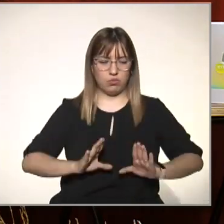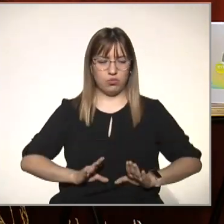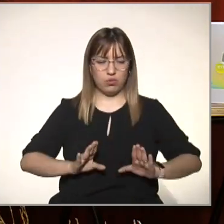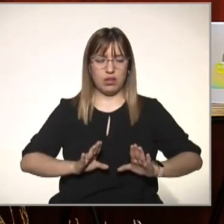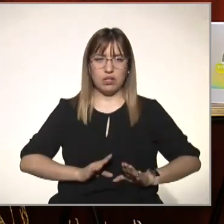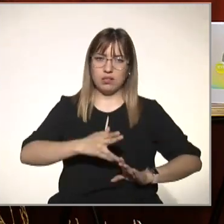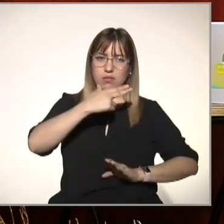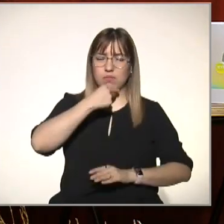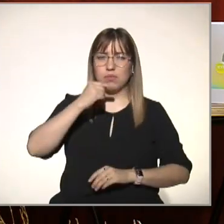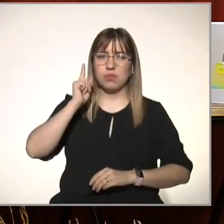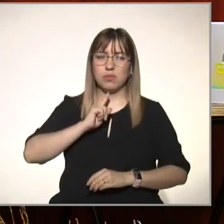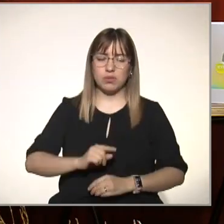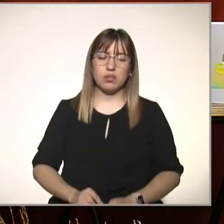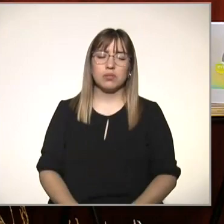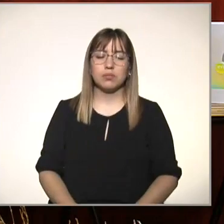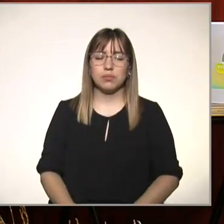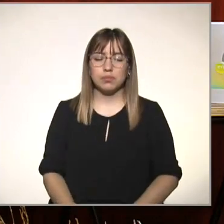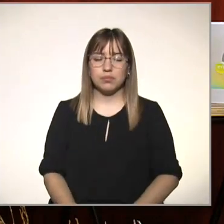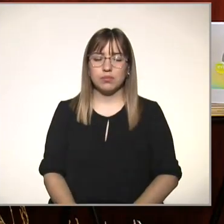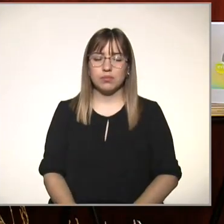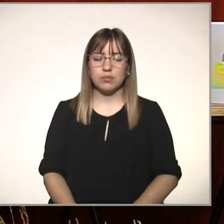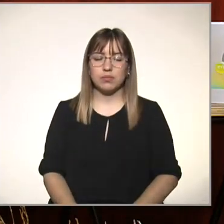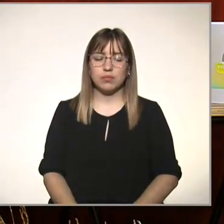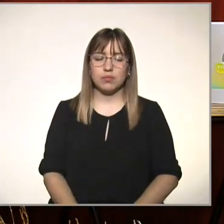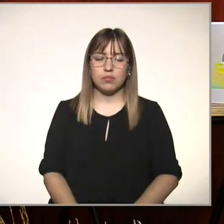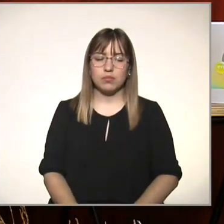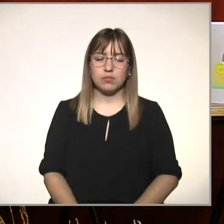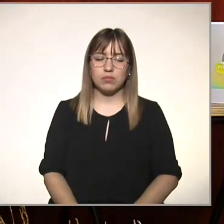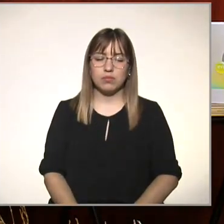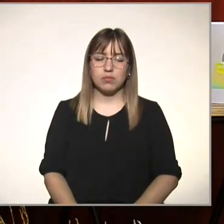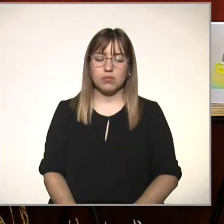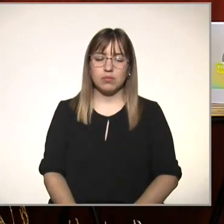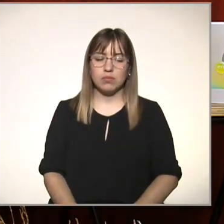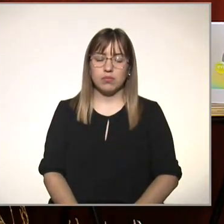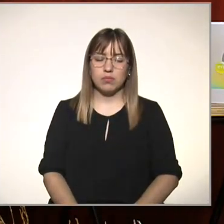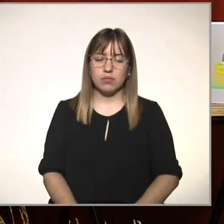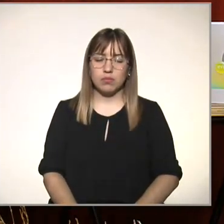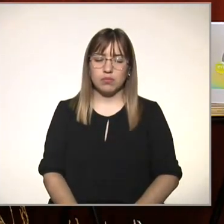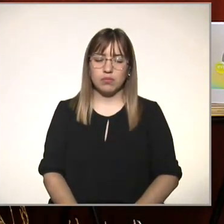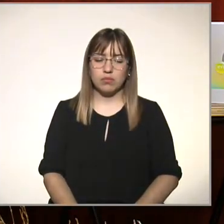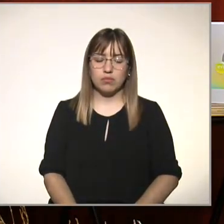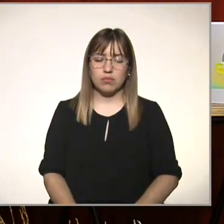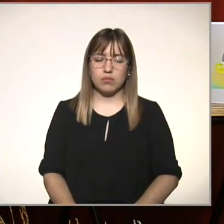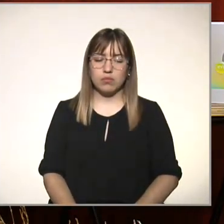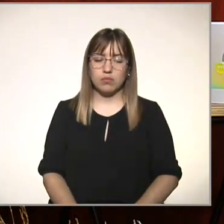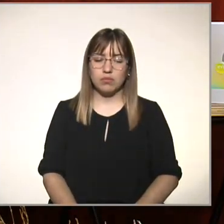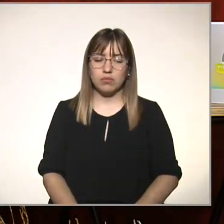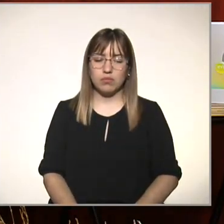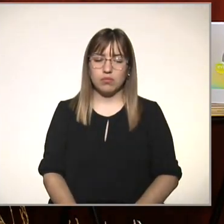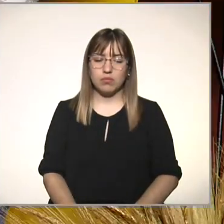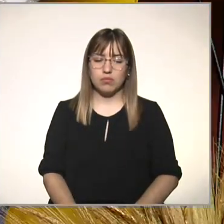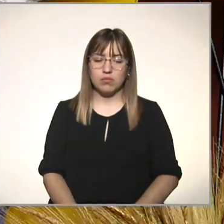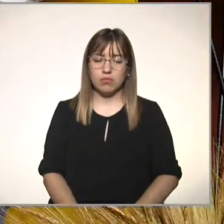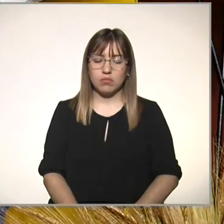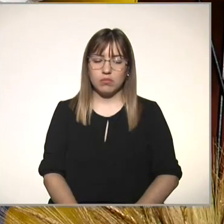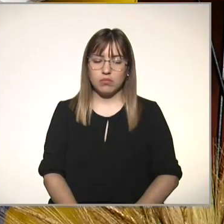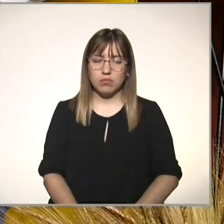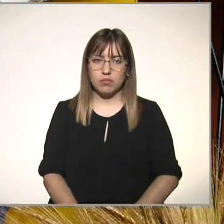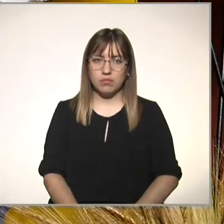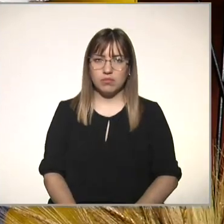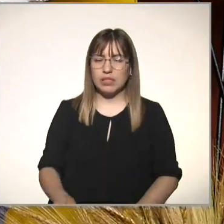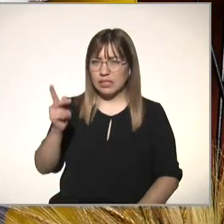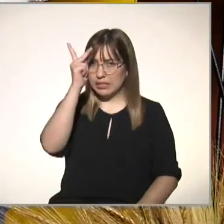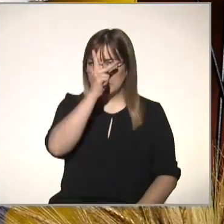Hay en psiquiatría, por ejemplo, vemos mucho que en personas de la comunidad